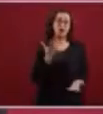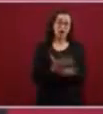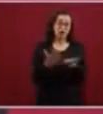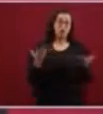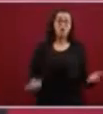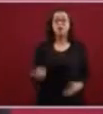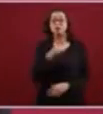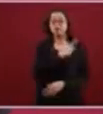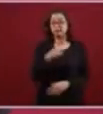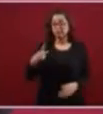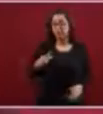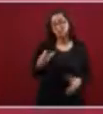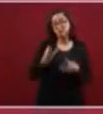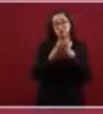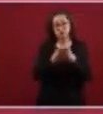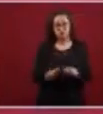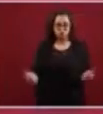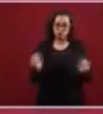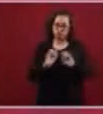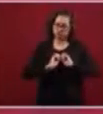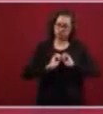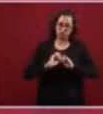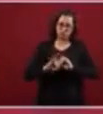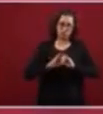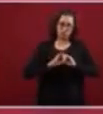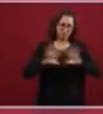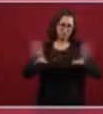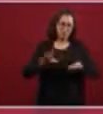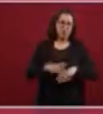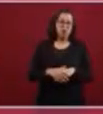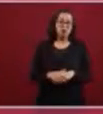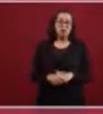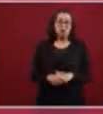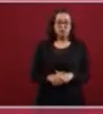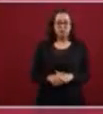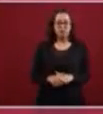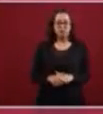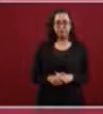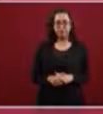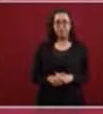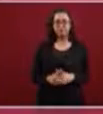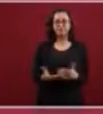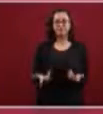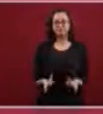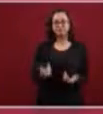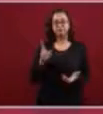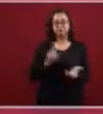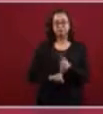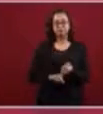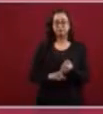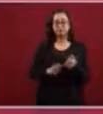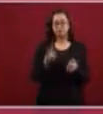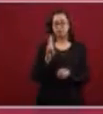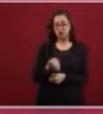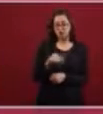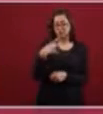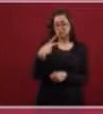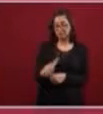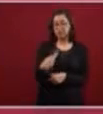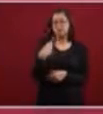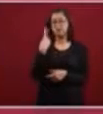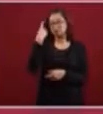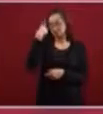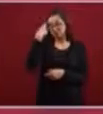tiene que resolver tanto en lo que corresponde a las fiscalías para una